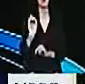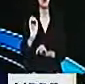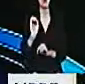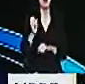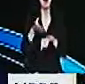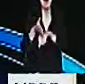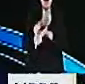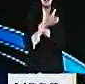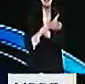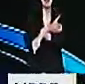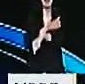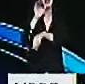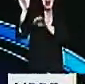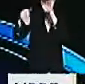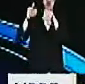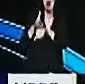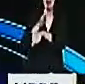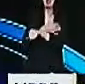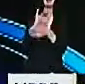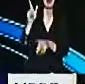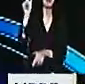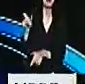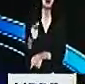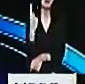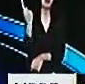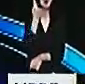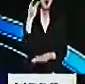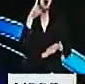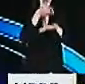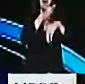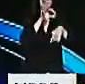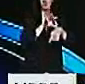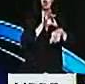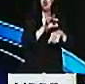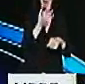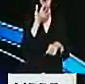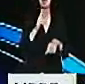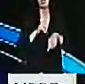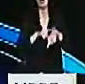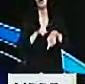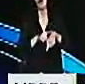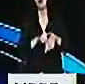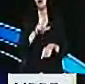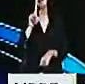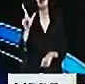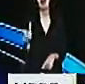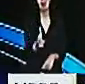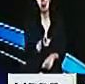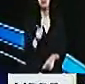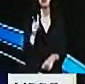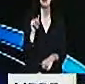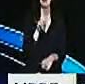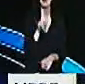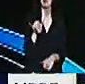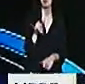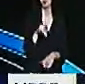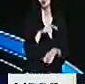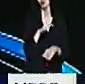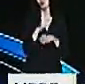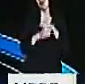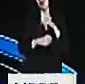problema antes de ser llamado para la consulta de especialidad, porque entre que les dieron la hora y, digamos, y los llamaron para que había